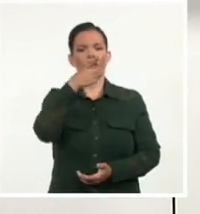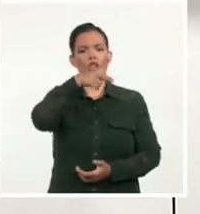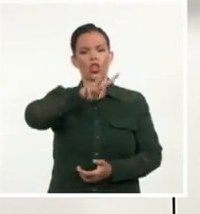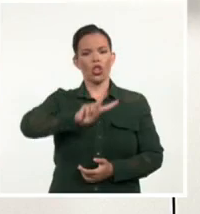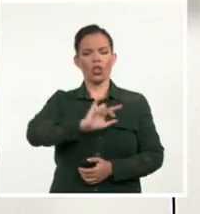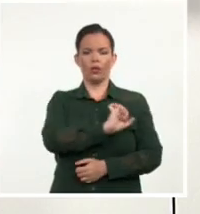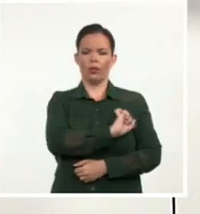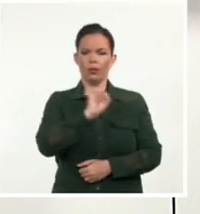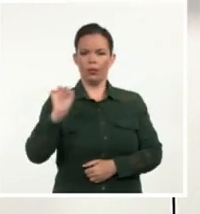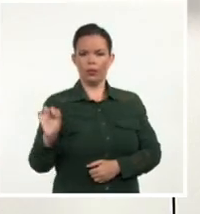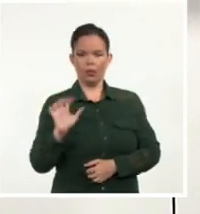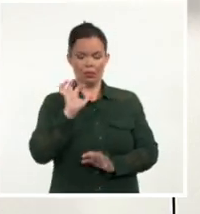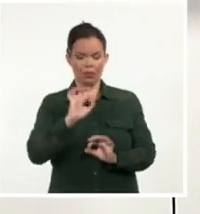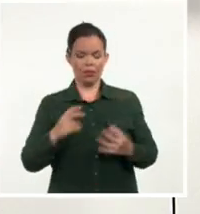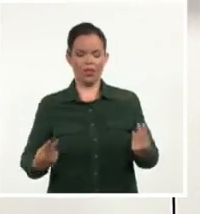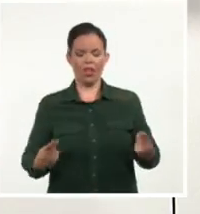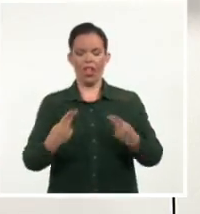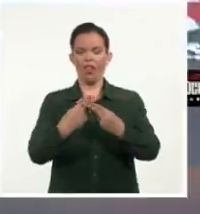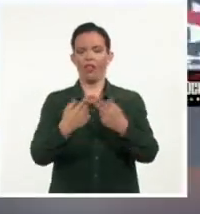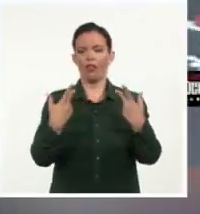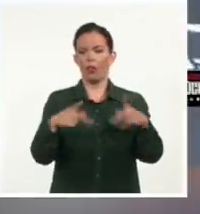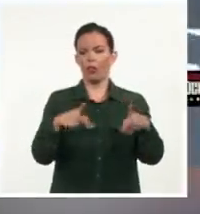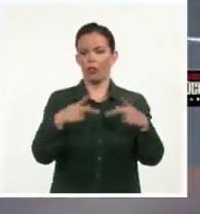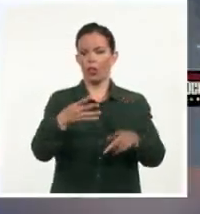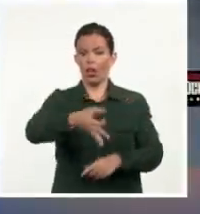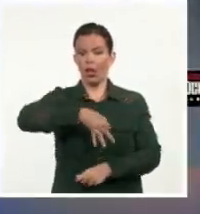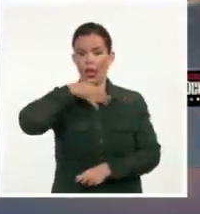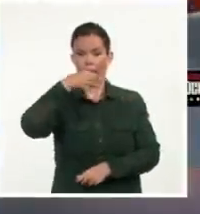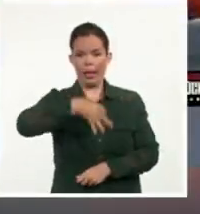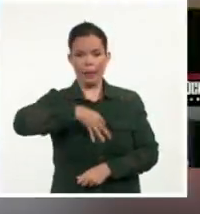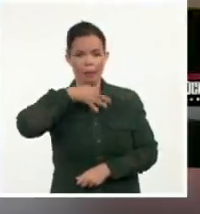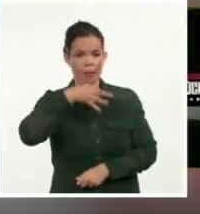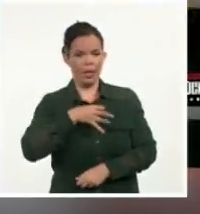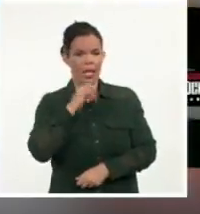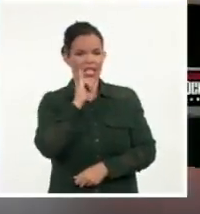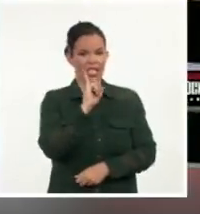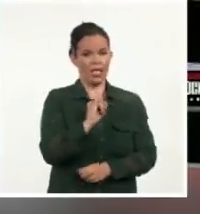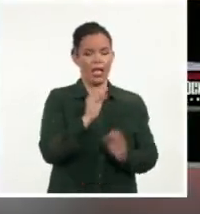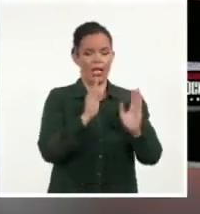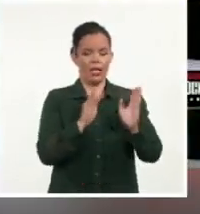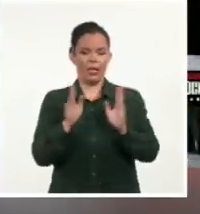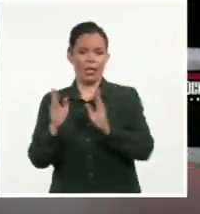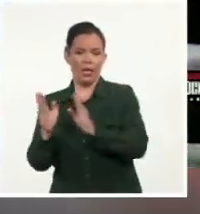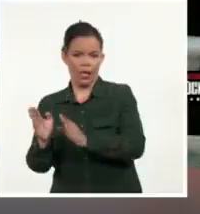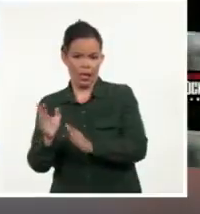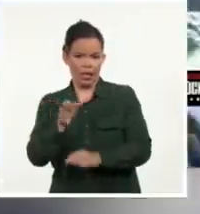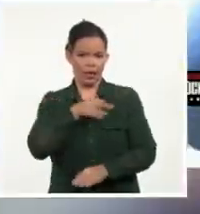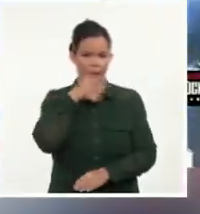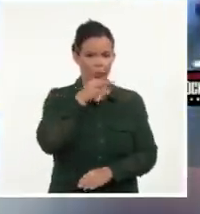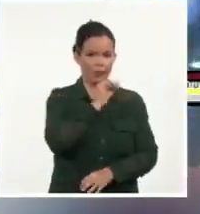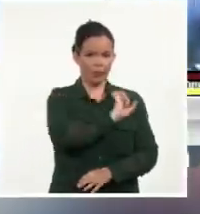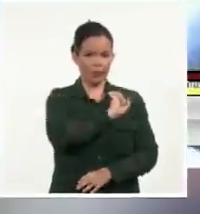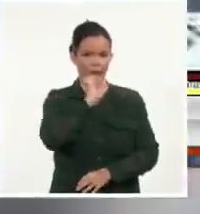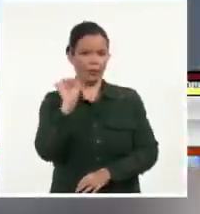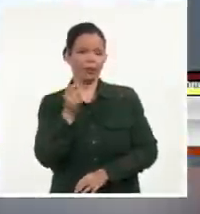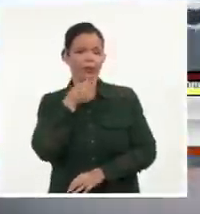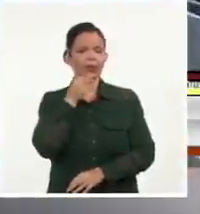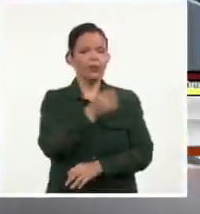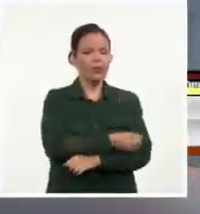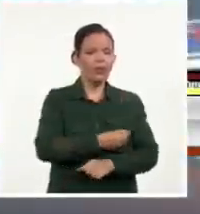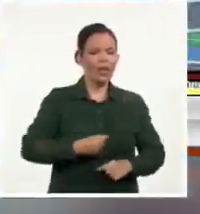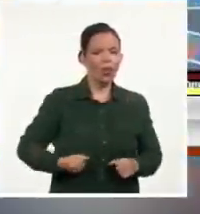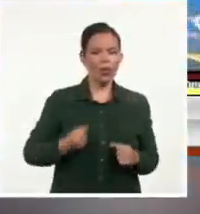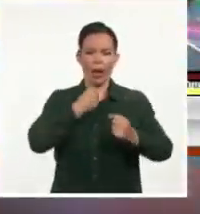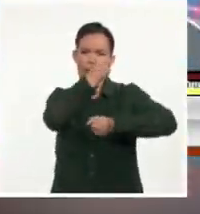circuitos profesionales el campeón mundial dispuso en seis asaltos del mexicano juan sánchez quien soportó un embate de golpes